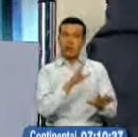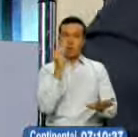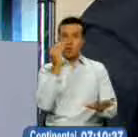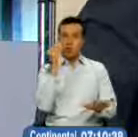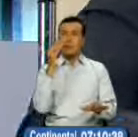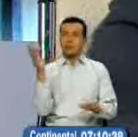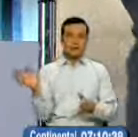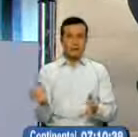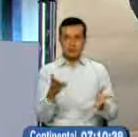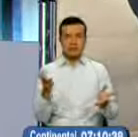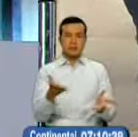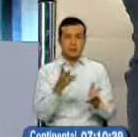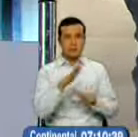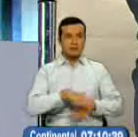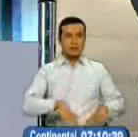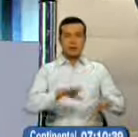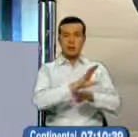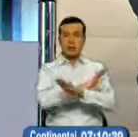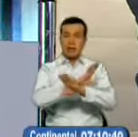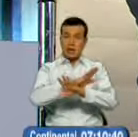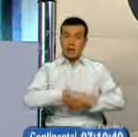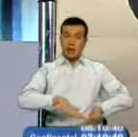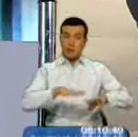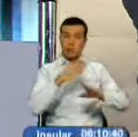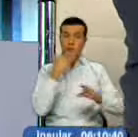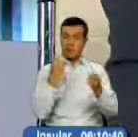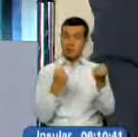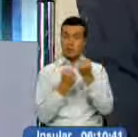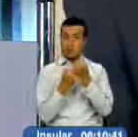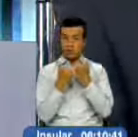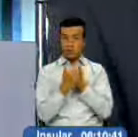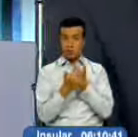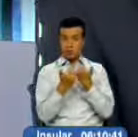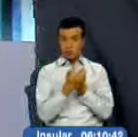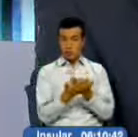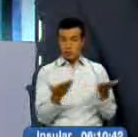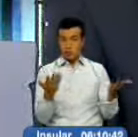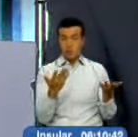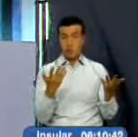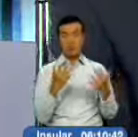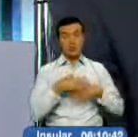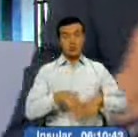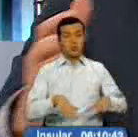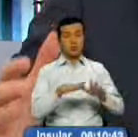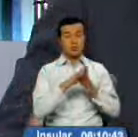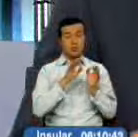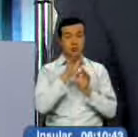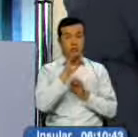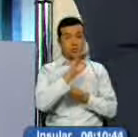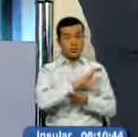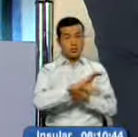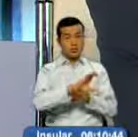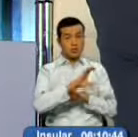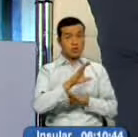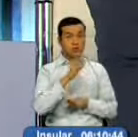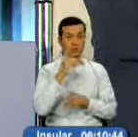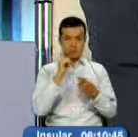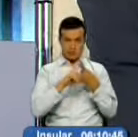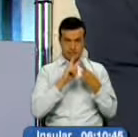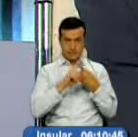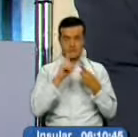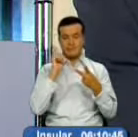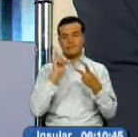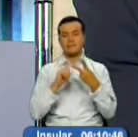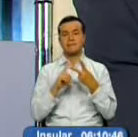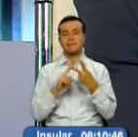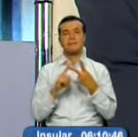se regresen, incentivar para cambiar un poco esas realidades trágicas que pueden existir en lo rural a futuro. En primer lugar. El